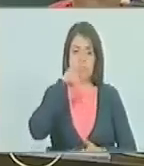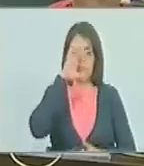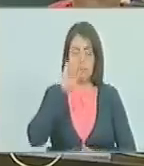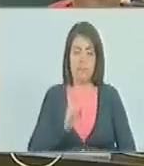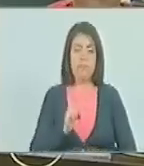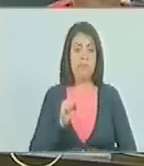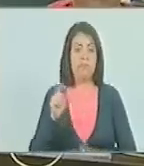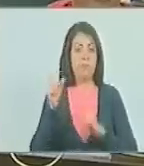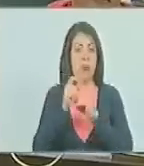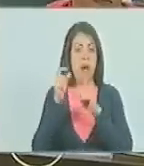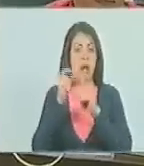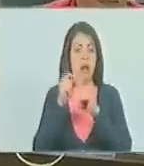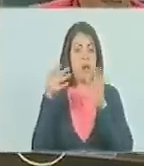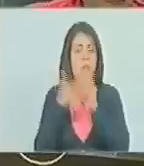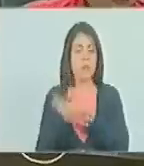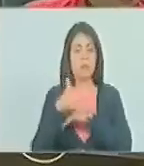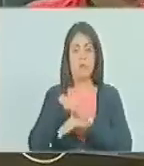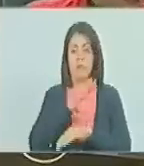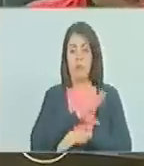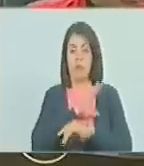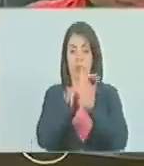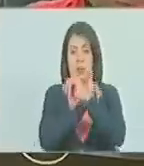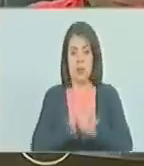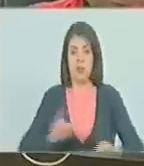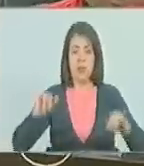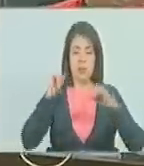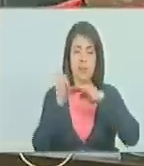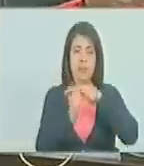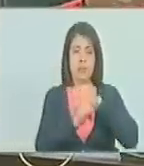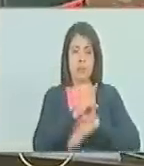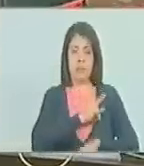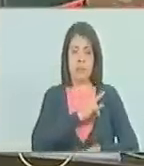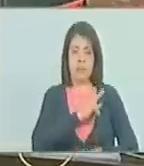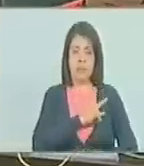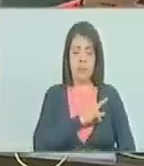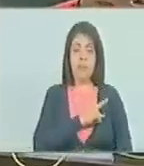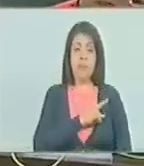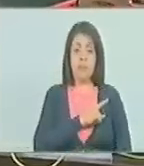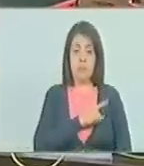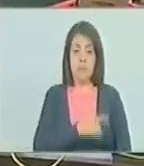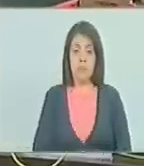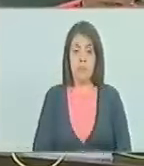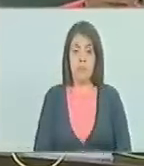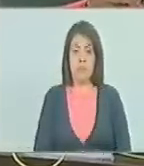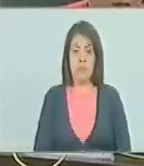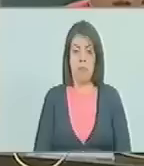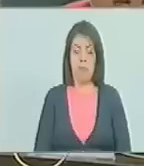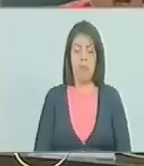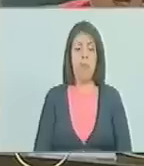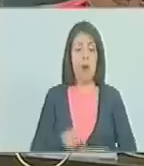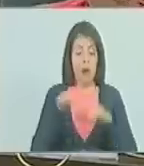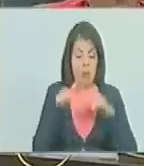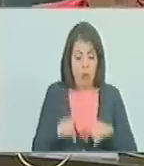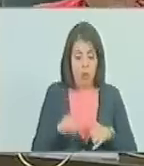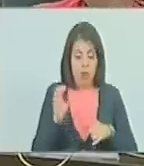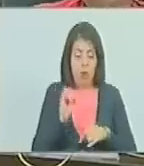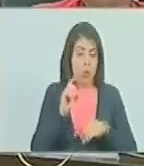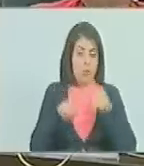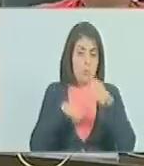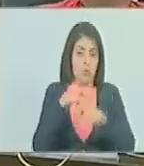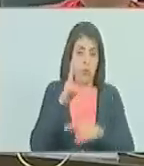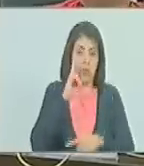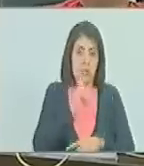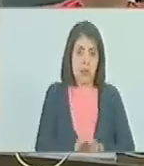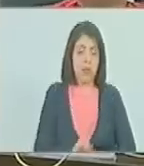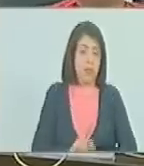y concepto de autonomía universitaria. Bien que tarde o temprano se salió de